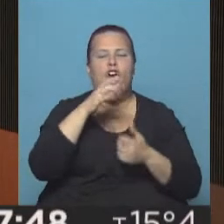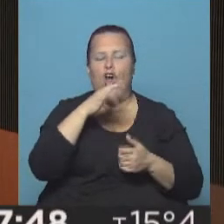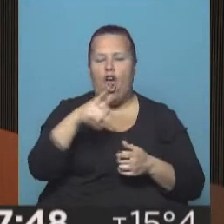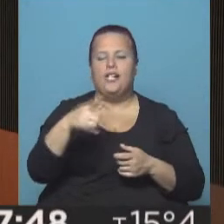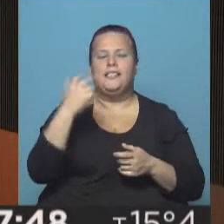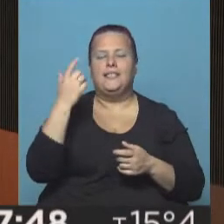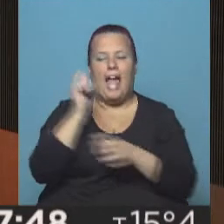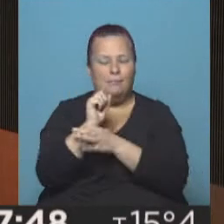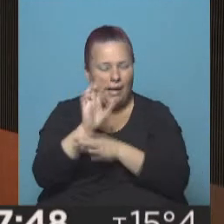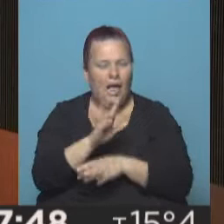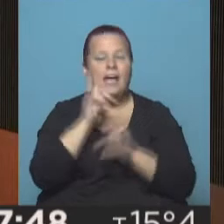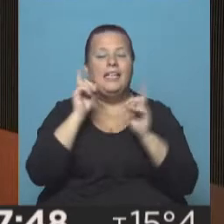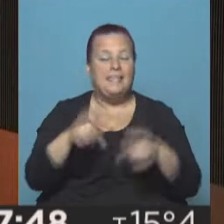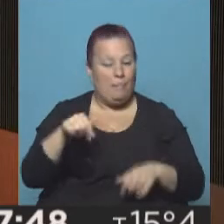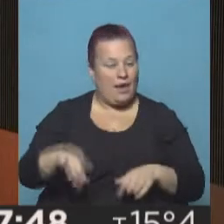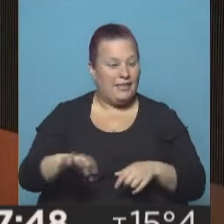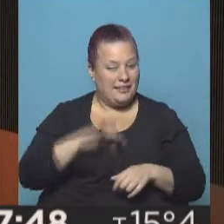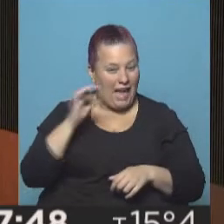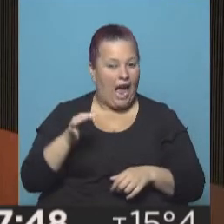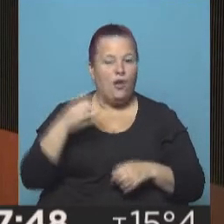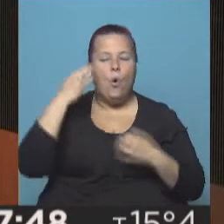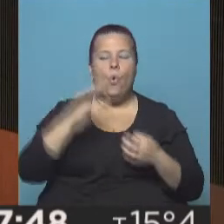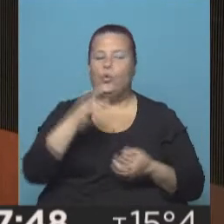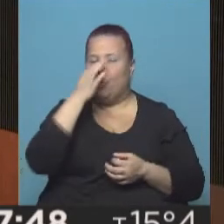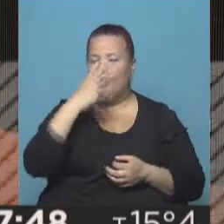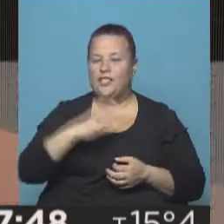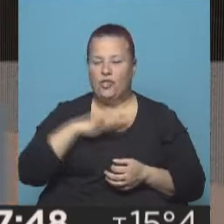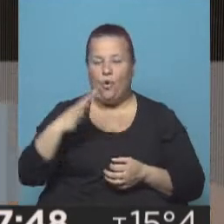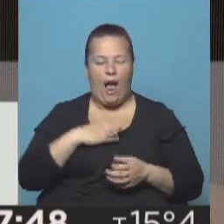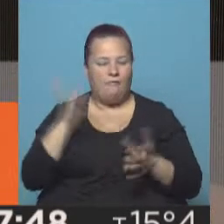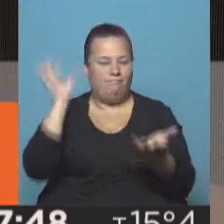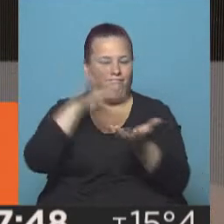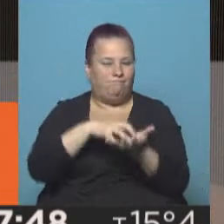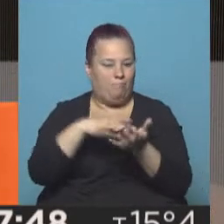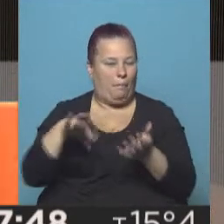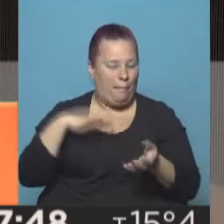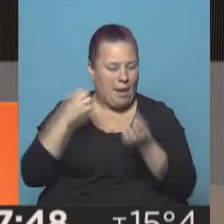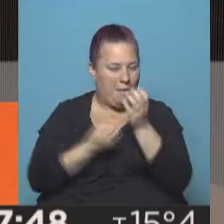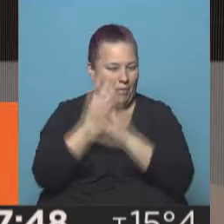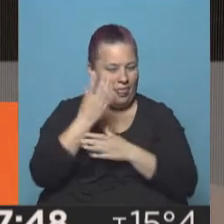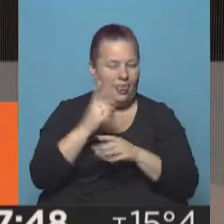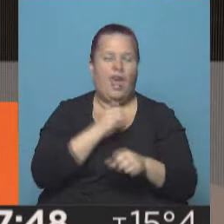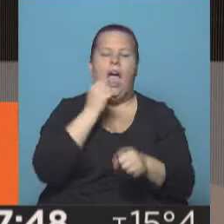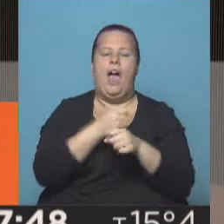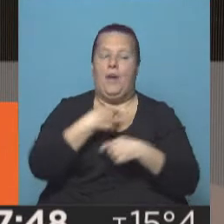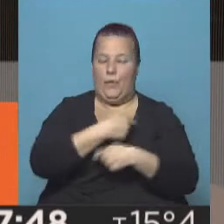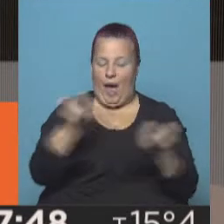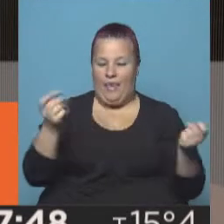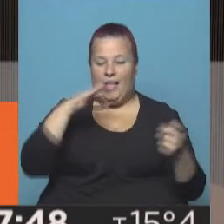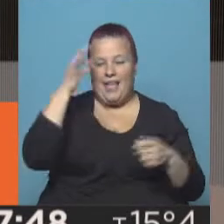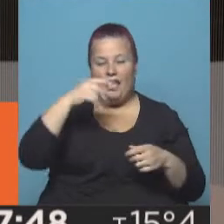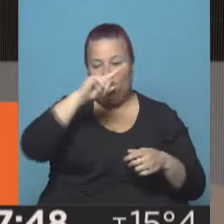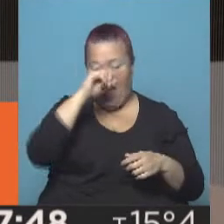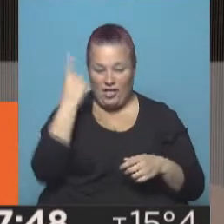del Espectáculo, que además este año está cumpliendo 25 años de la instalación de esos premios, que van a ser entregados en el Teatro